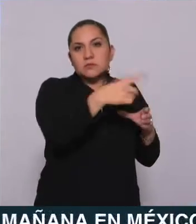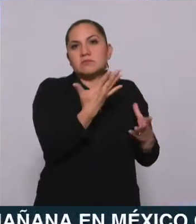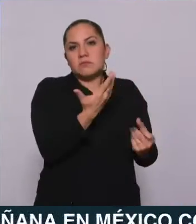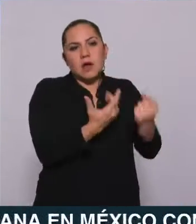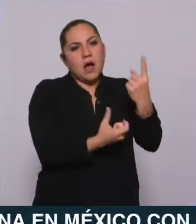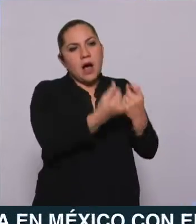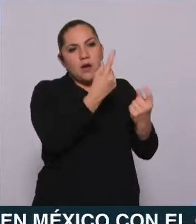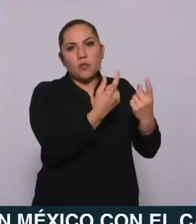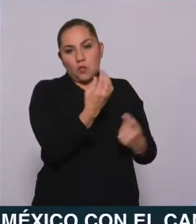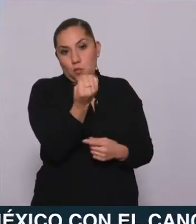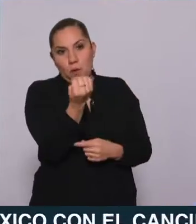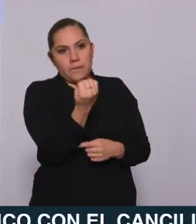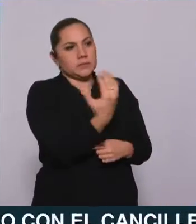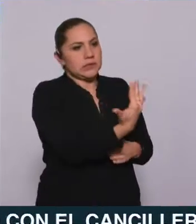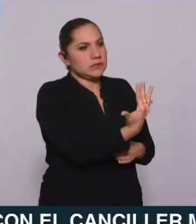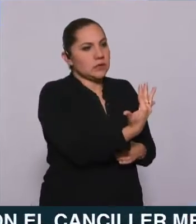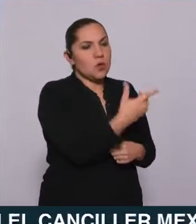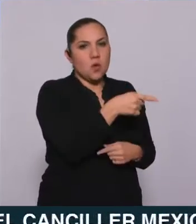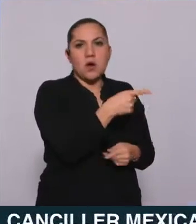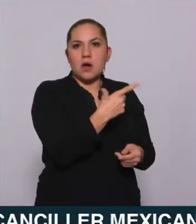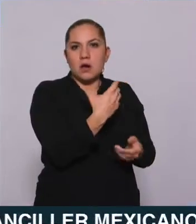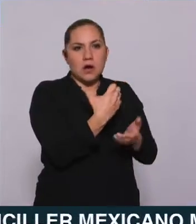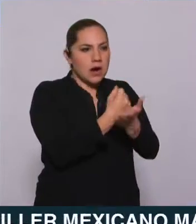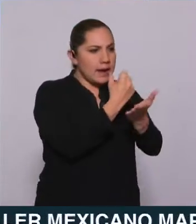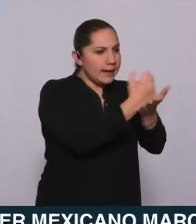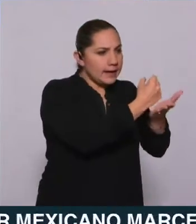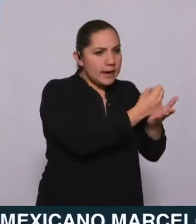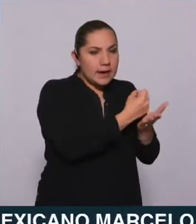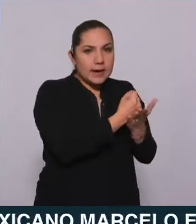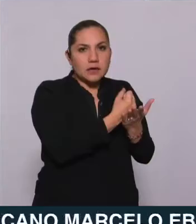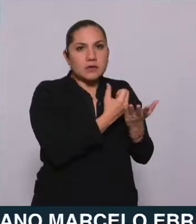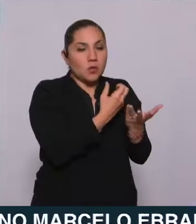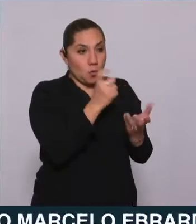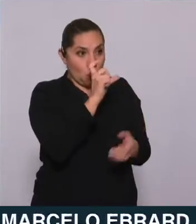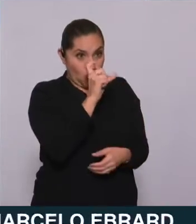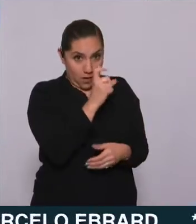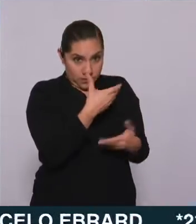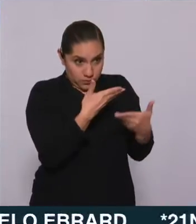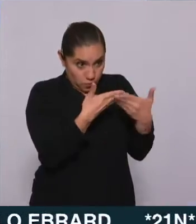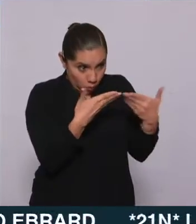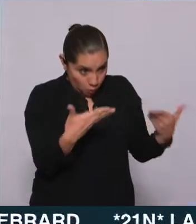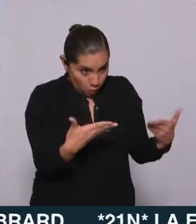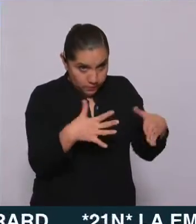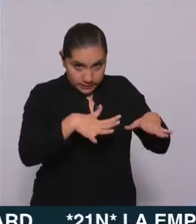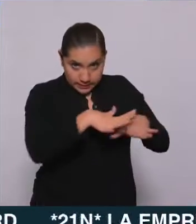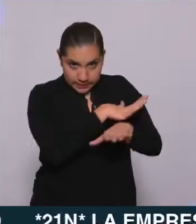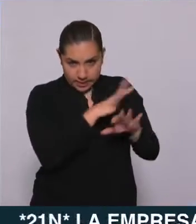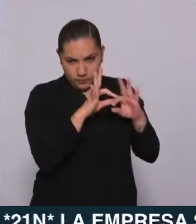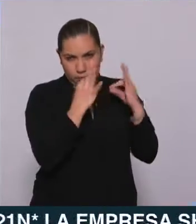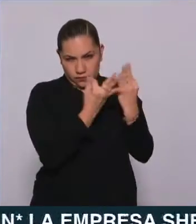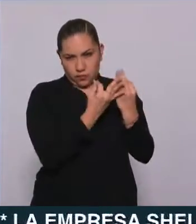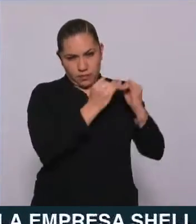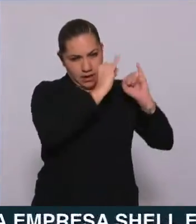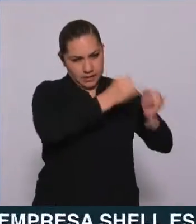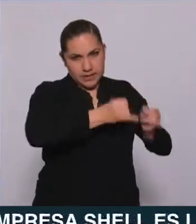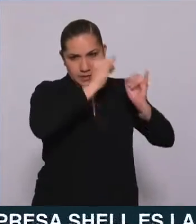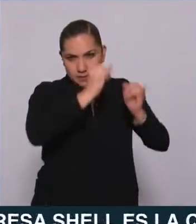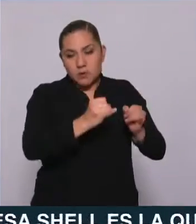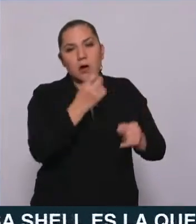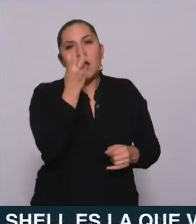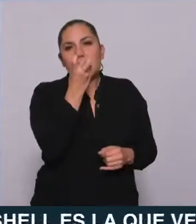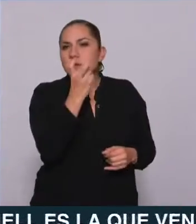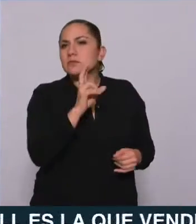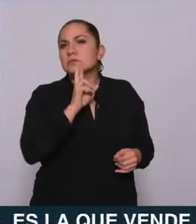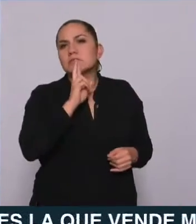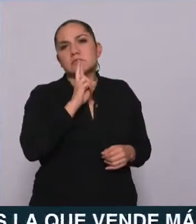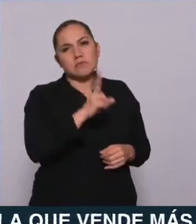9 integrantes. Entonces, al momento en el que ya son candidaturas individuales y no planillas, eliminas la posibilidad de